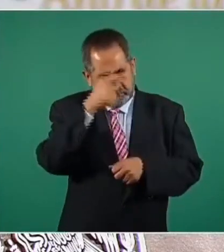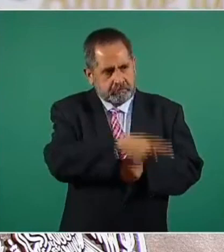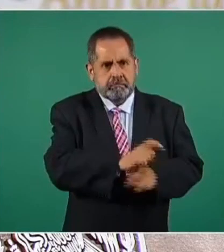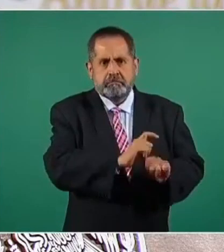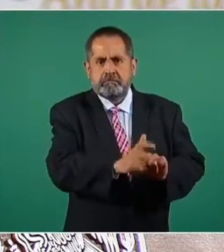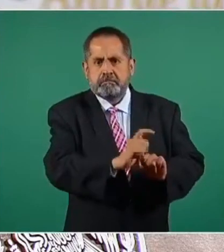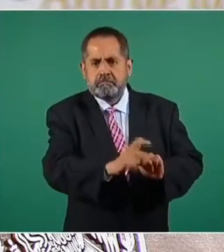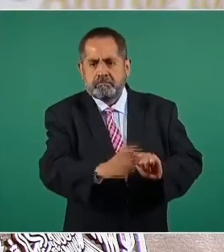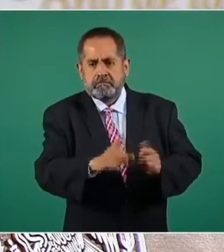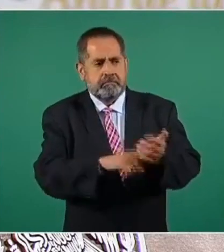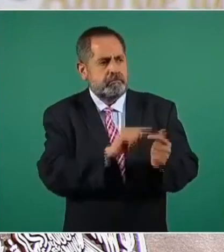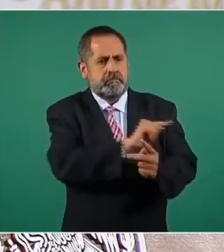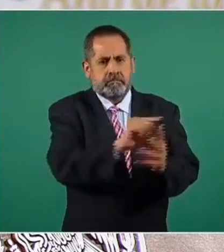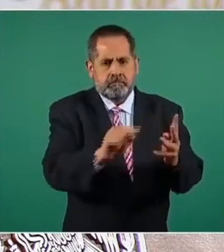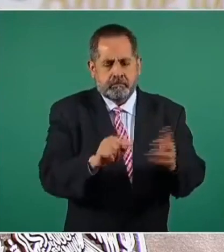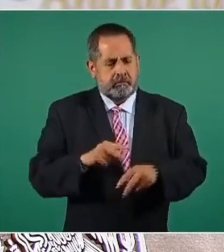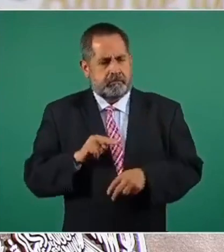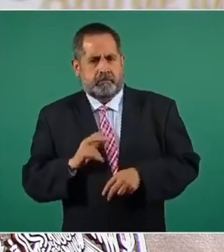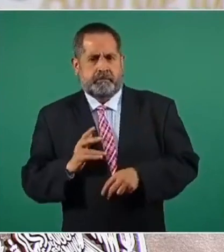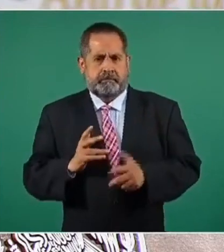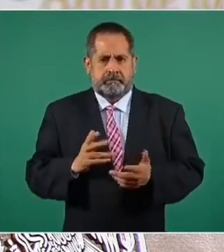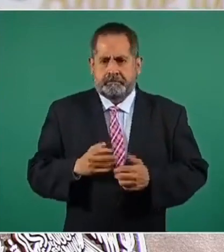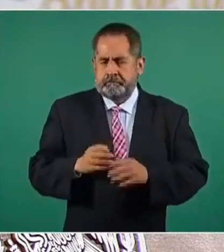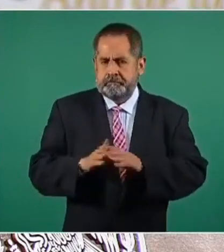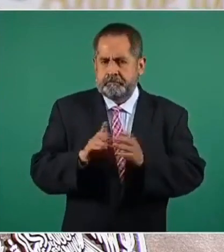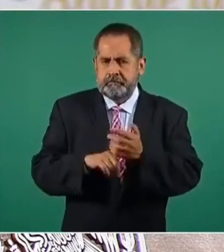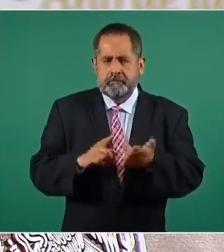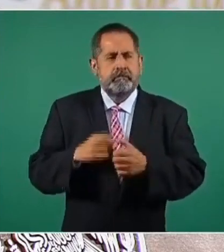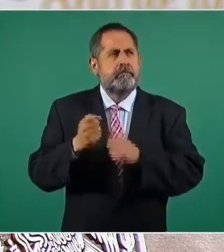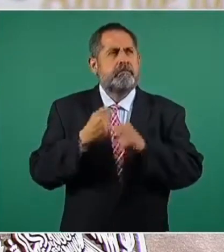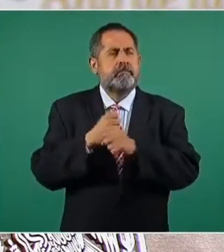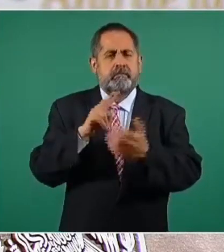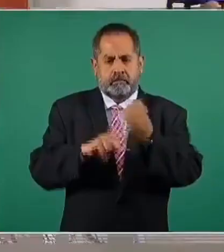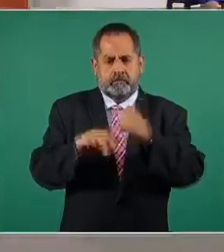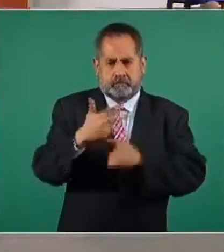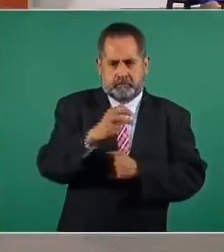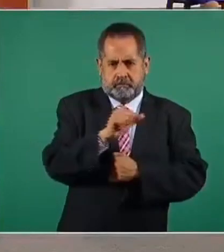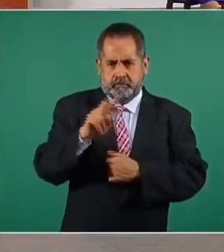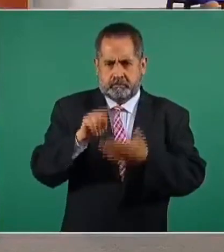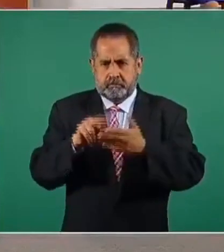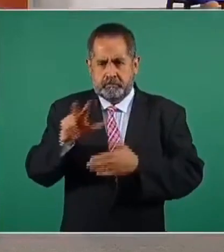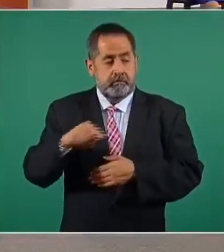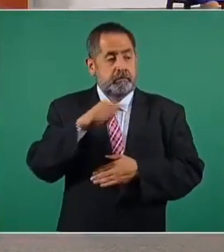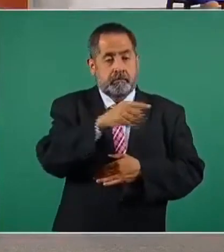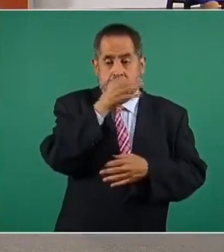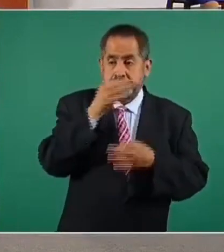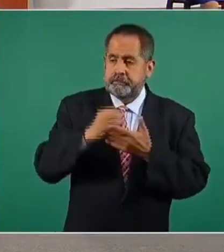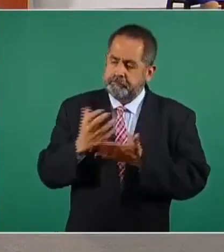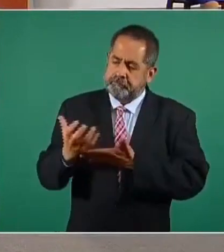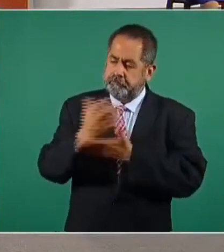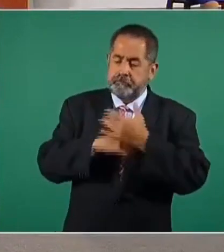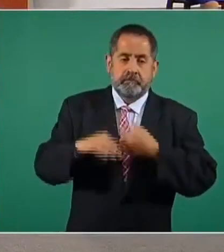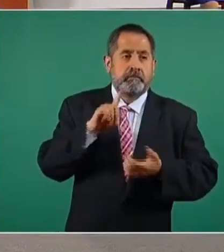México, la Secretaría, entre otras, y que de 2013 a 2018 declara ingresos por más